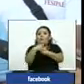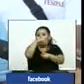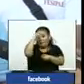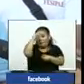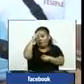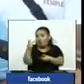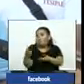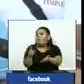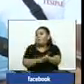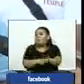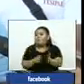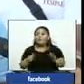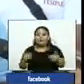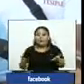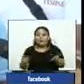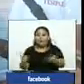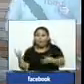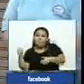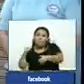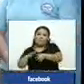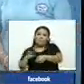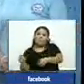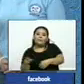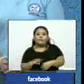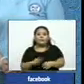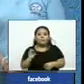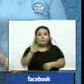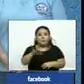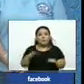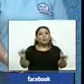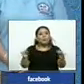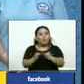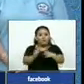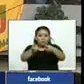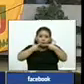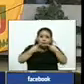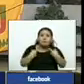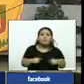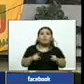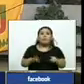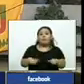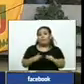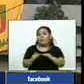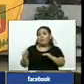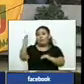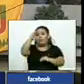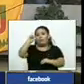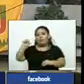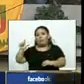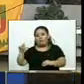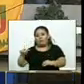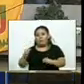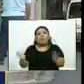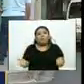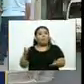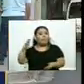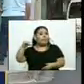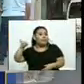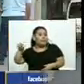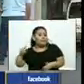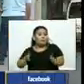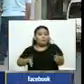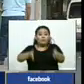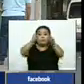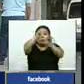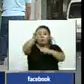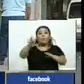contratando compinches. También exigen un pronunciamiento de la Sala de lo Constitucional de la Corte Suprema de Justicia,